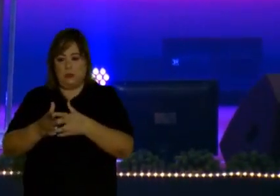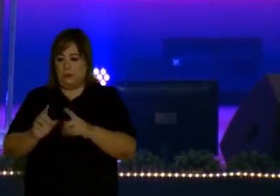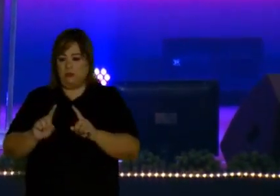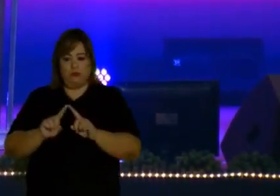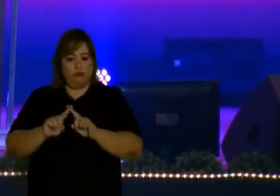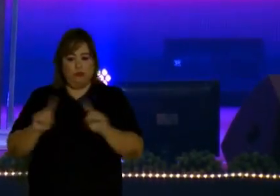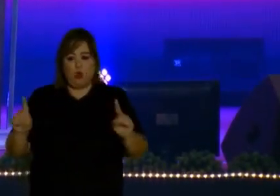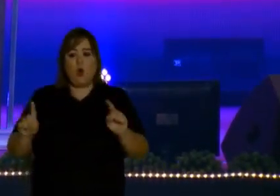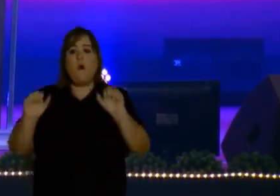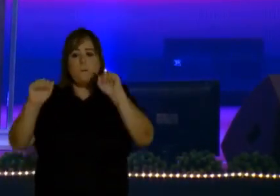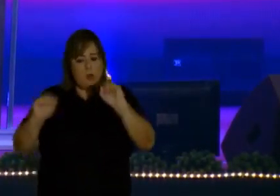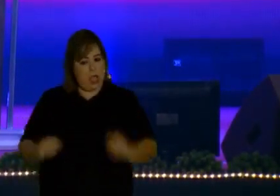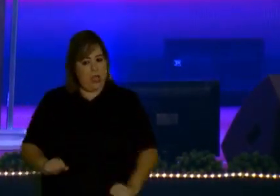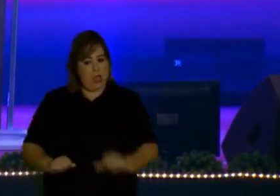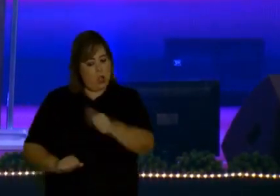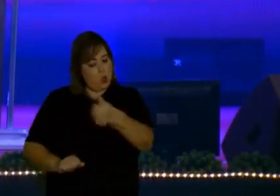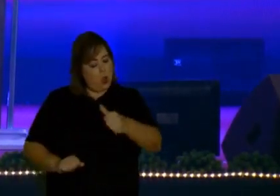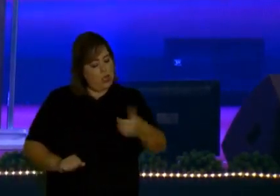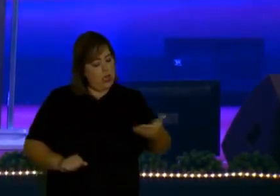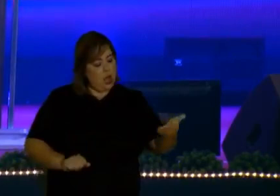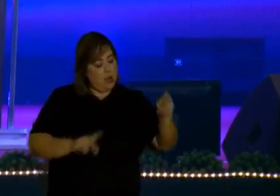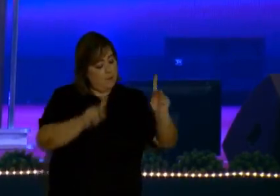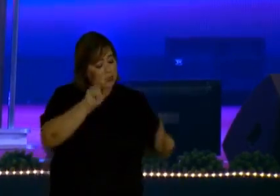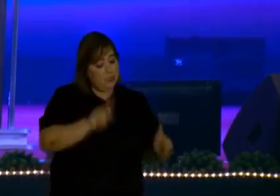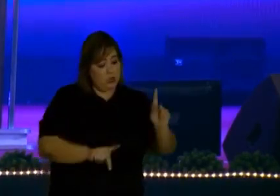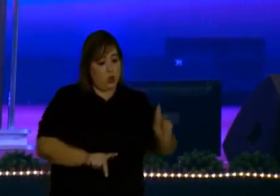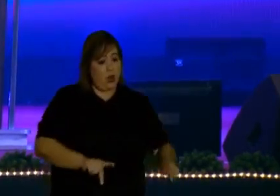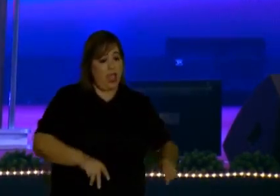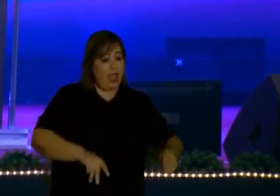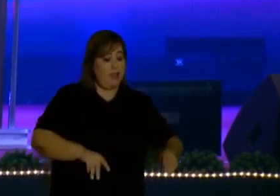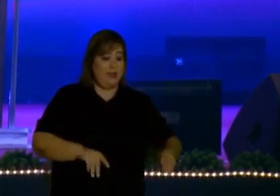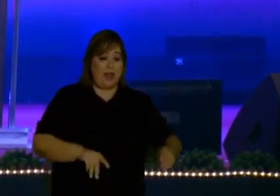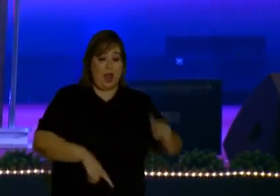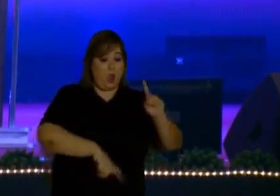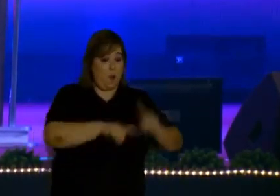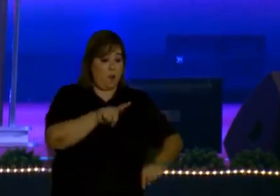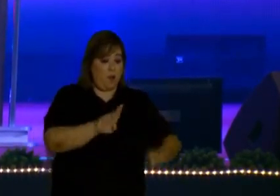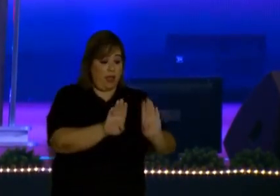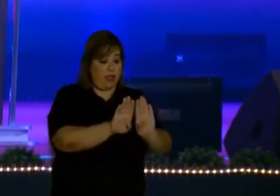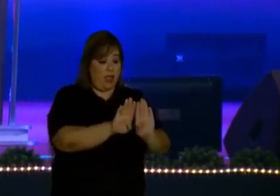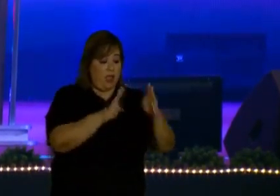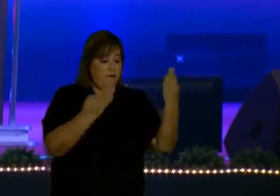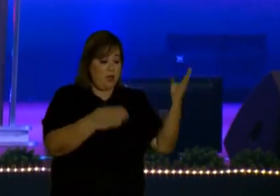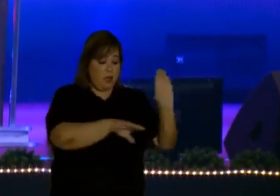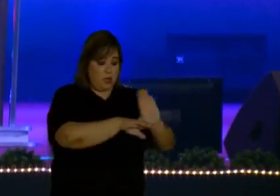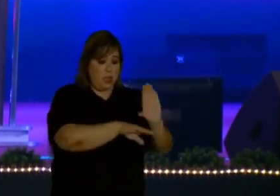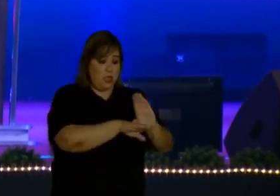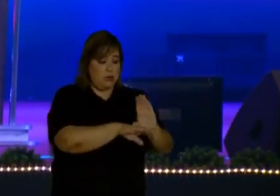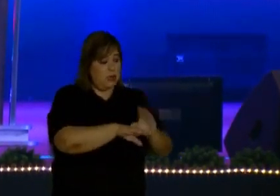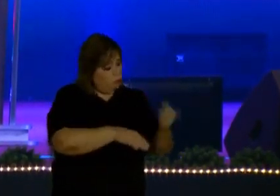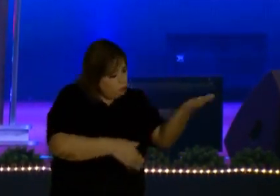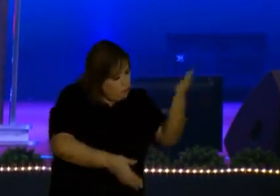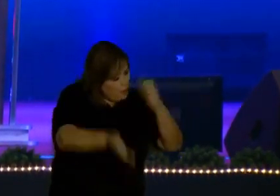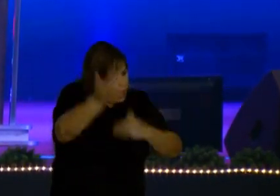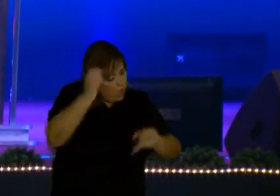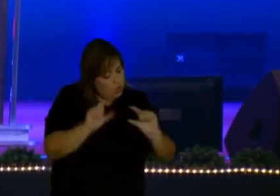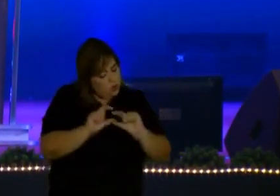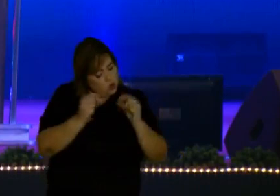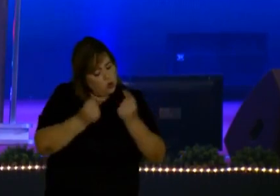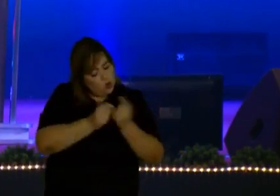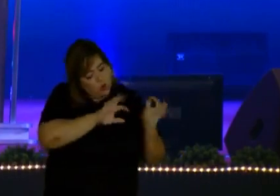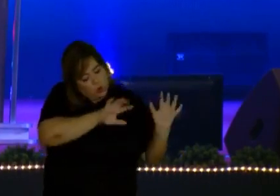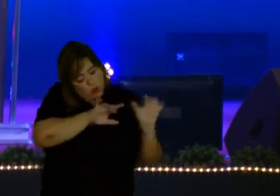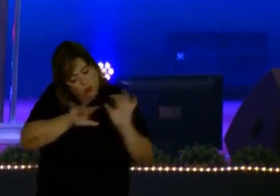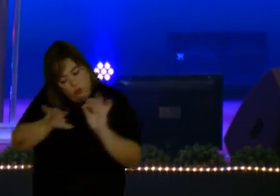pastor. No hay problema. El asunto es adorar a Dios y mantenernos en ese calorcito de lo que es la asamblea del